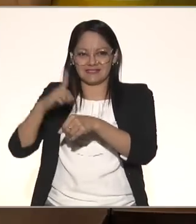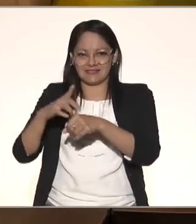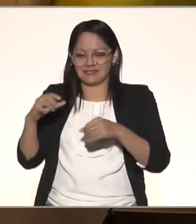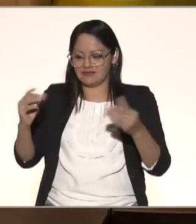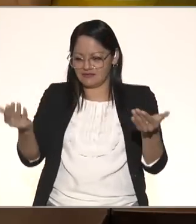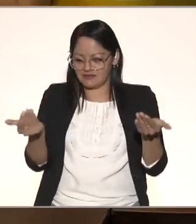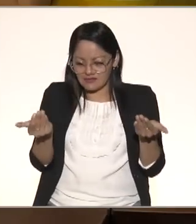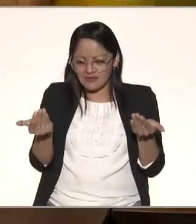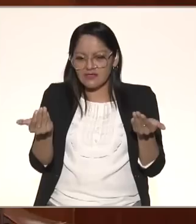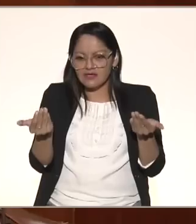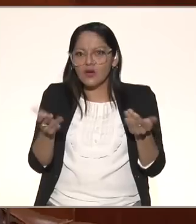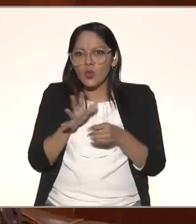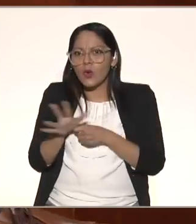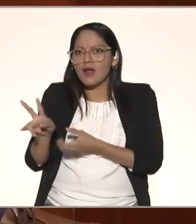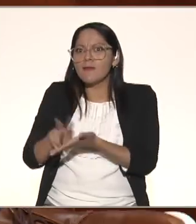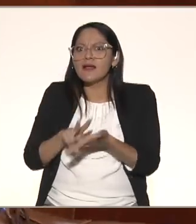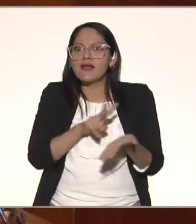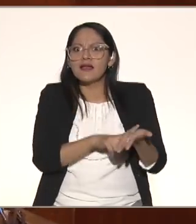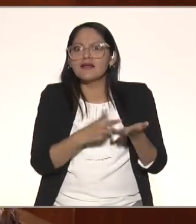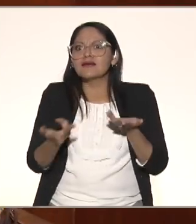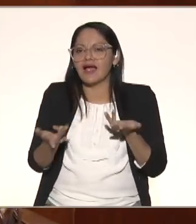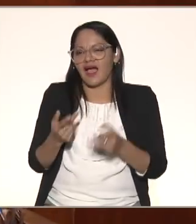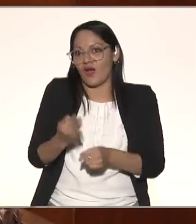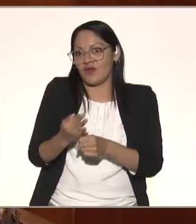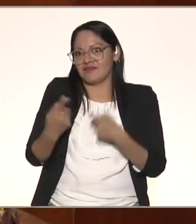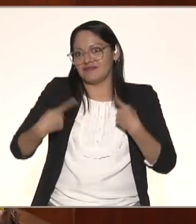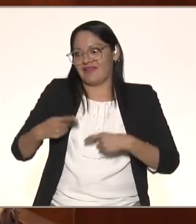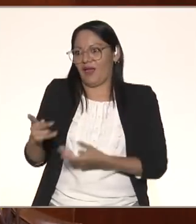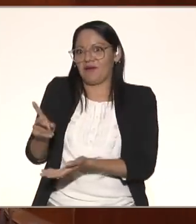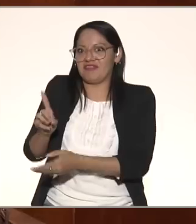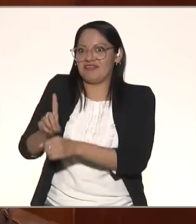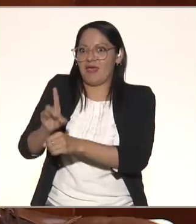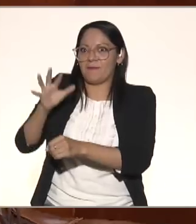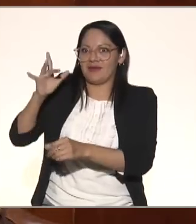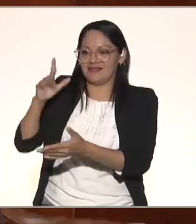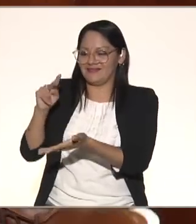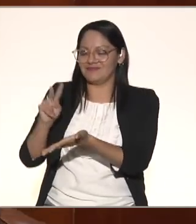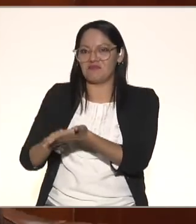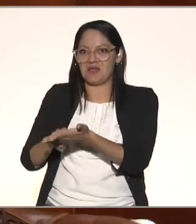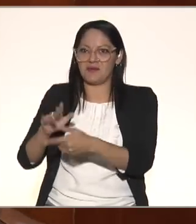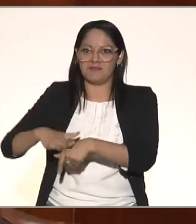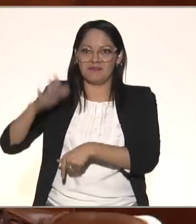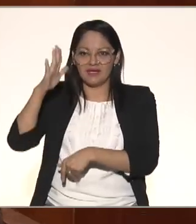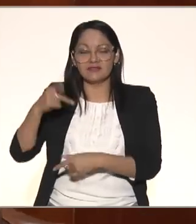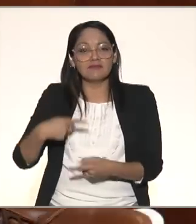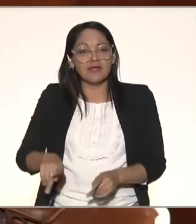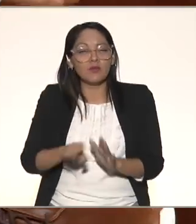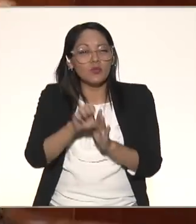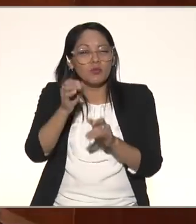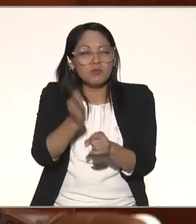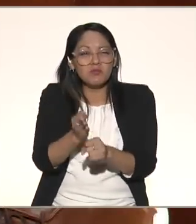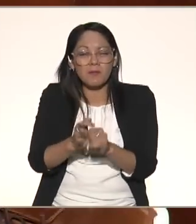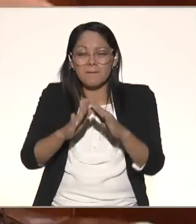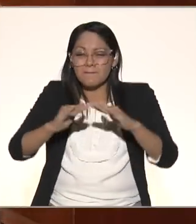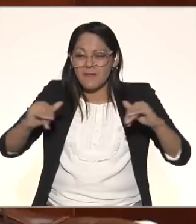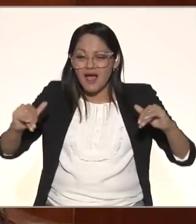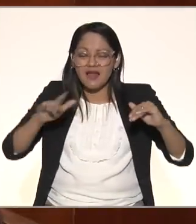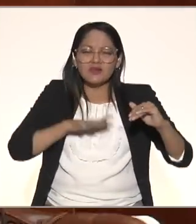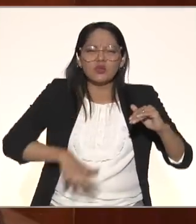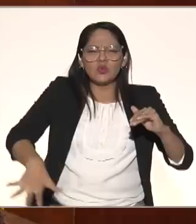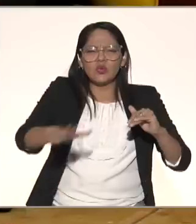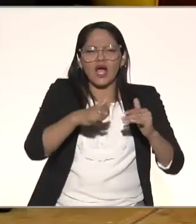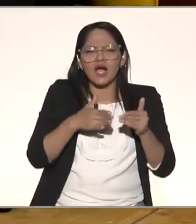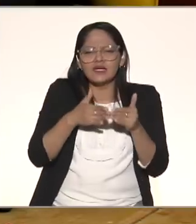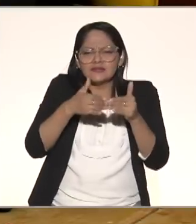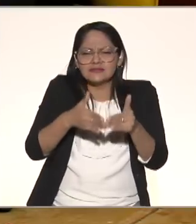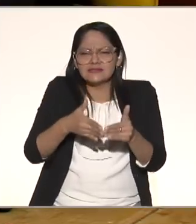En este momento todos agarraríamos los diamantes y nos vamos corriendo. Pero si estamos en un contexto crítico, en medio del mar, en una lanchita o